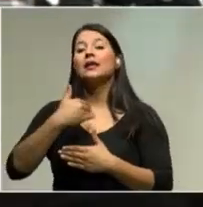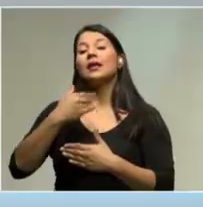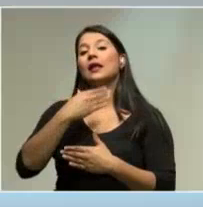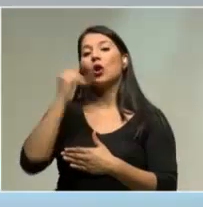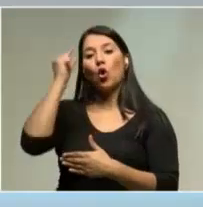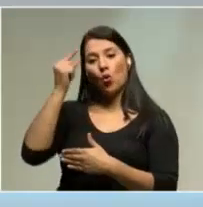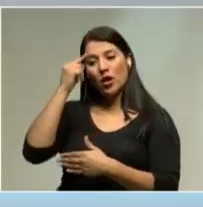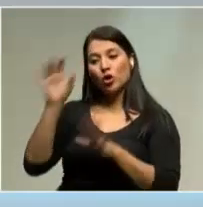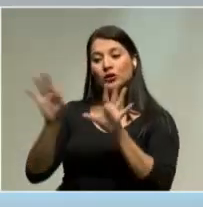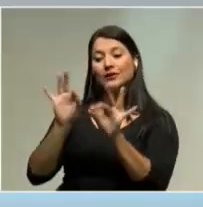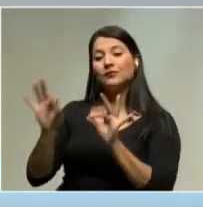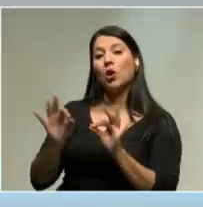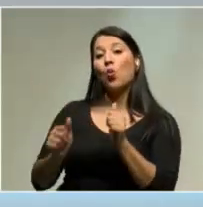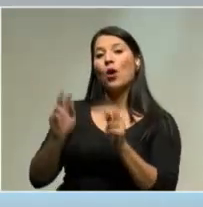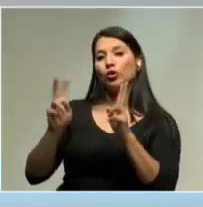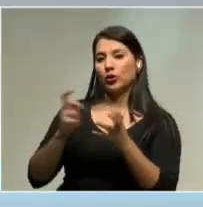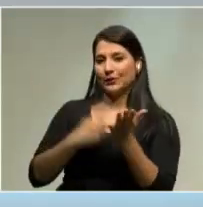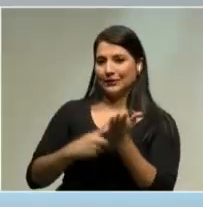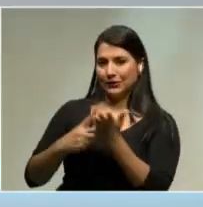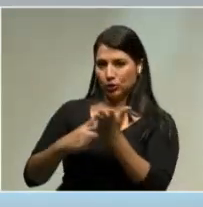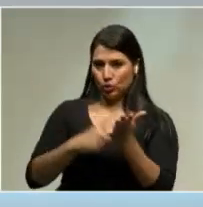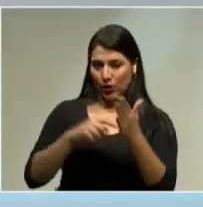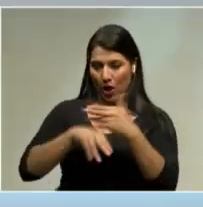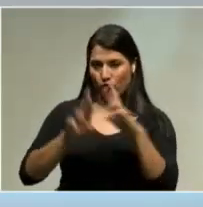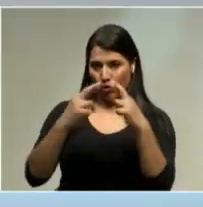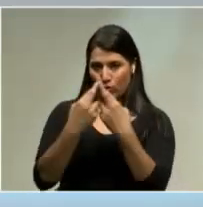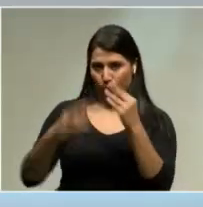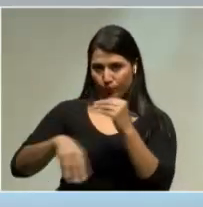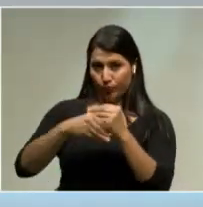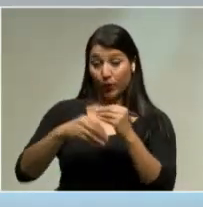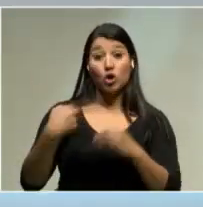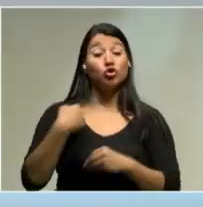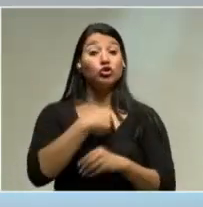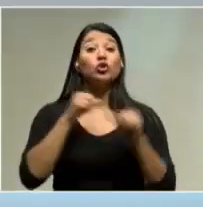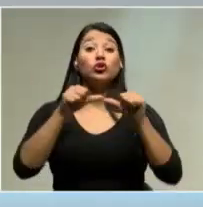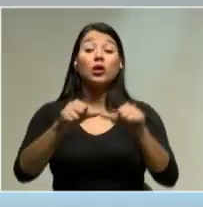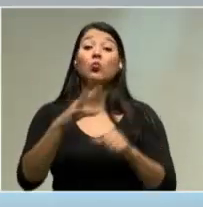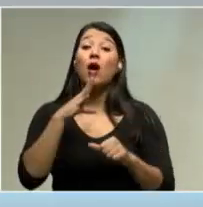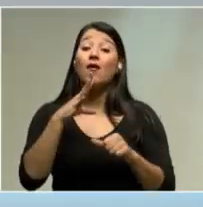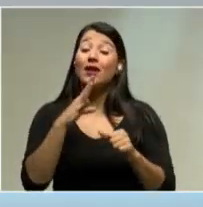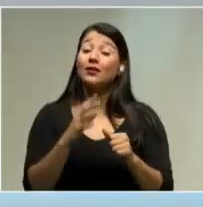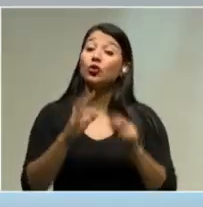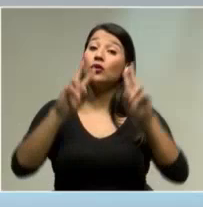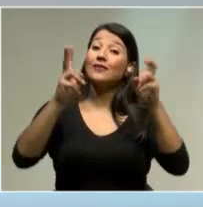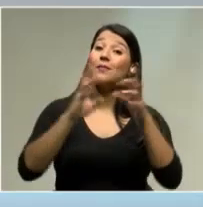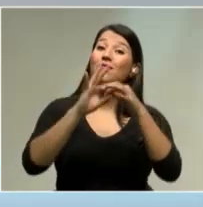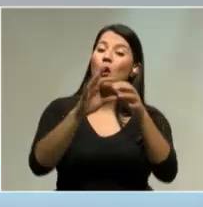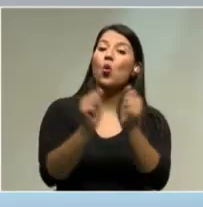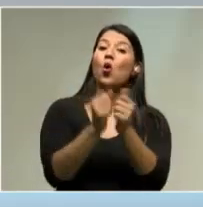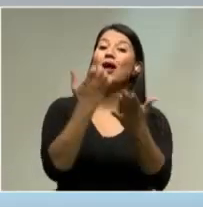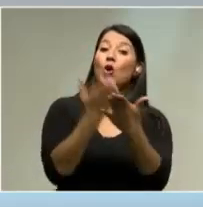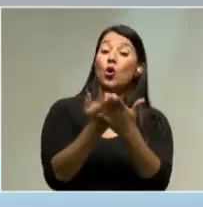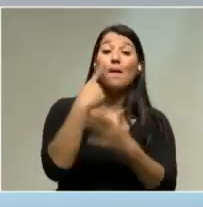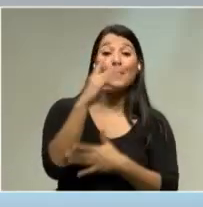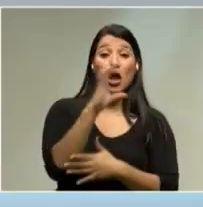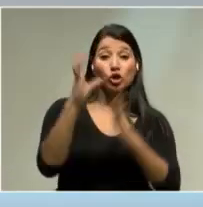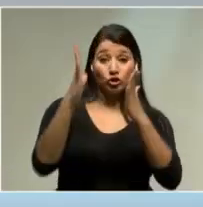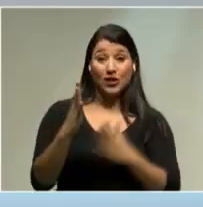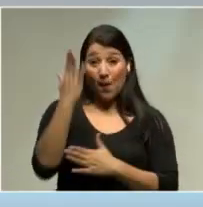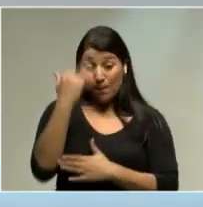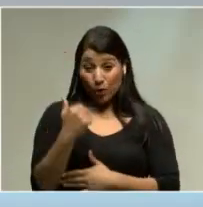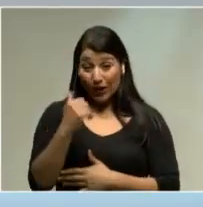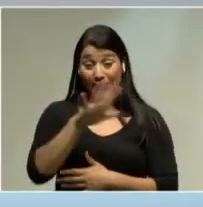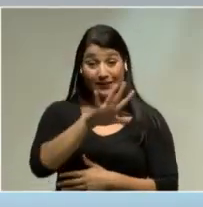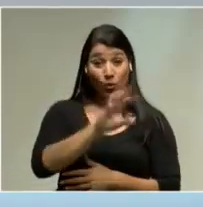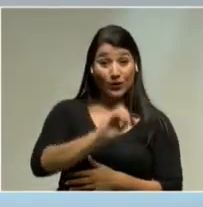Congreso. Continuamos hablando de temas que tienen que ver con la economía de los costarricenses, porque a más del